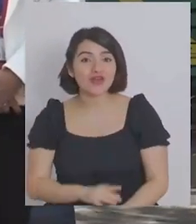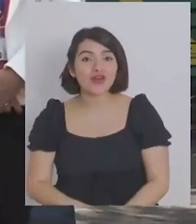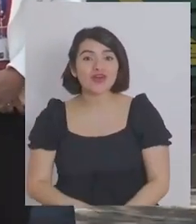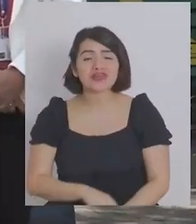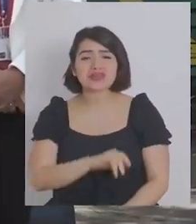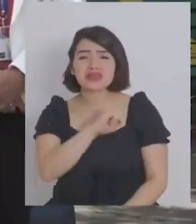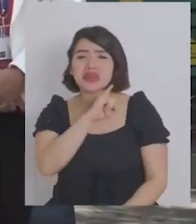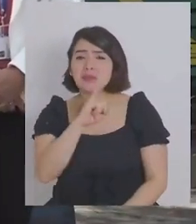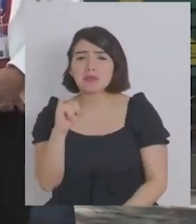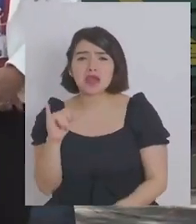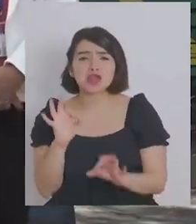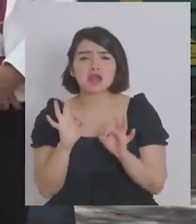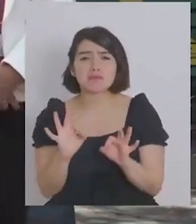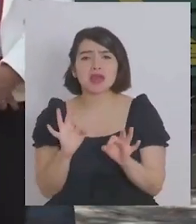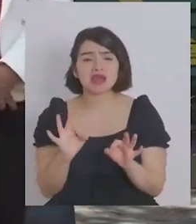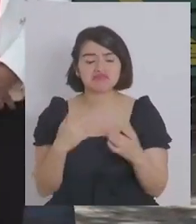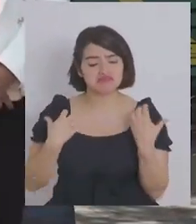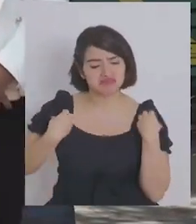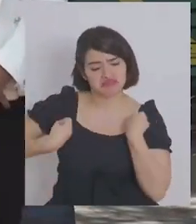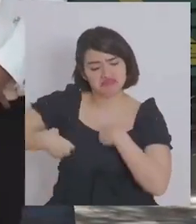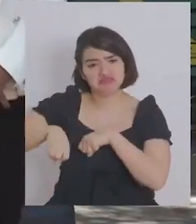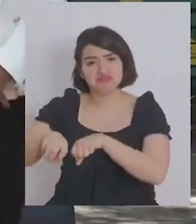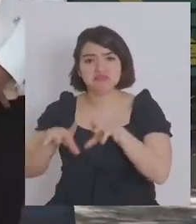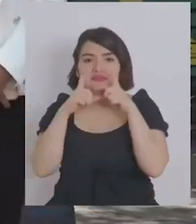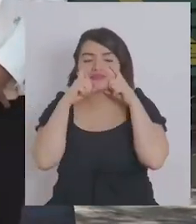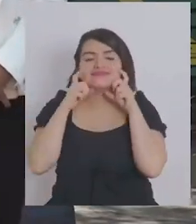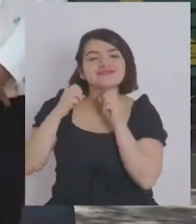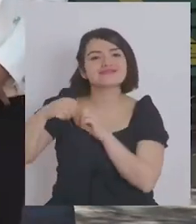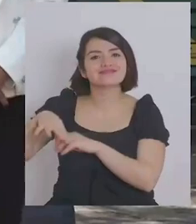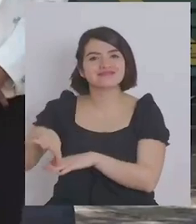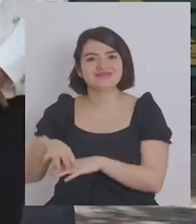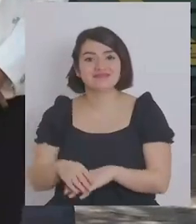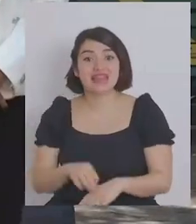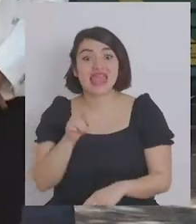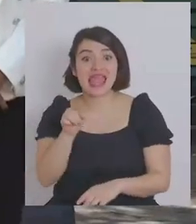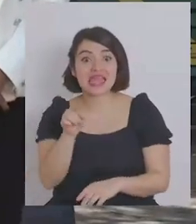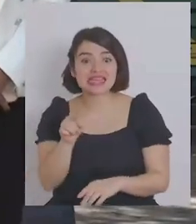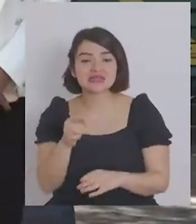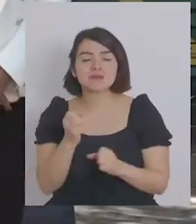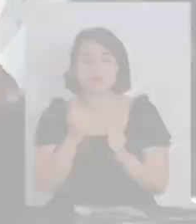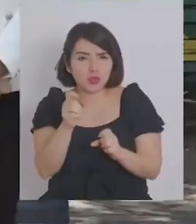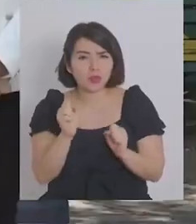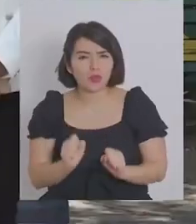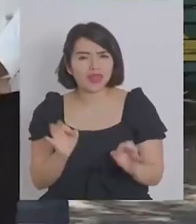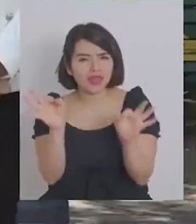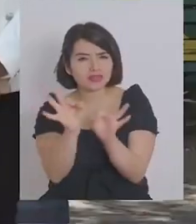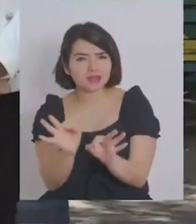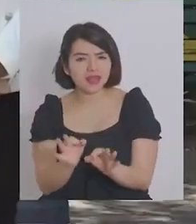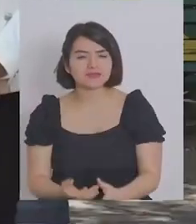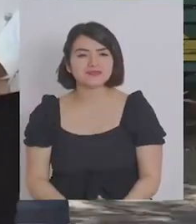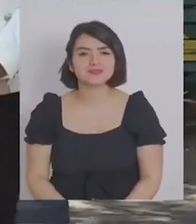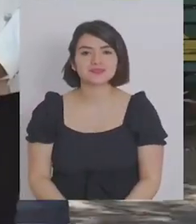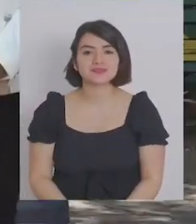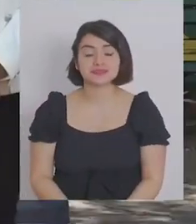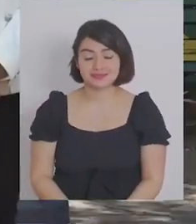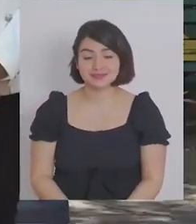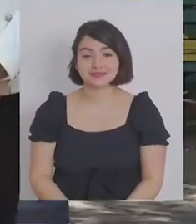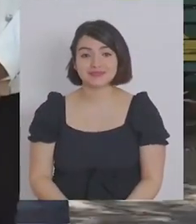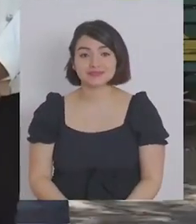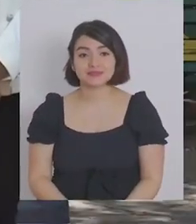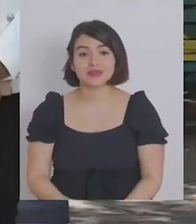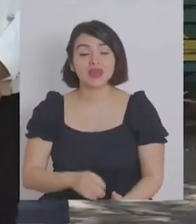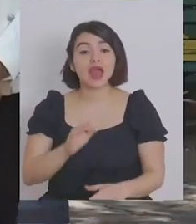muy normal van al casillero se sacan nuevos elementos procesos persona alguien no sea en esa oportunidad se exponen mayormente al virus en la práctica lo primero es que la